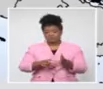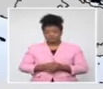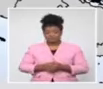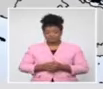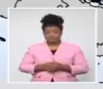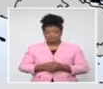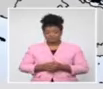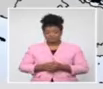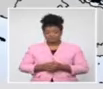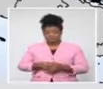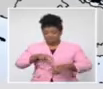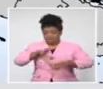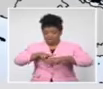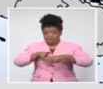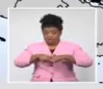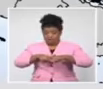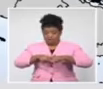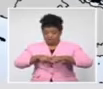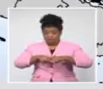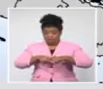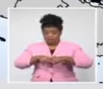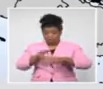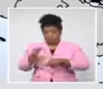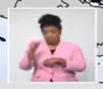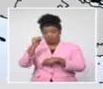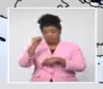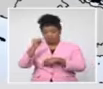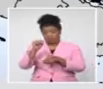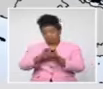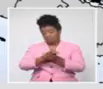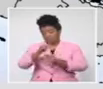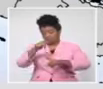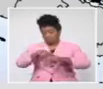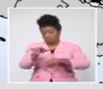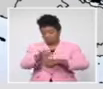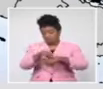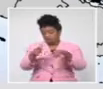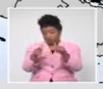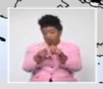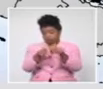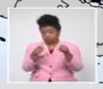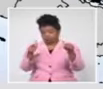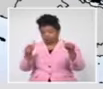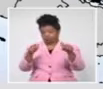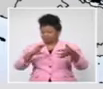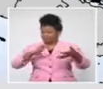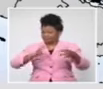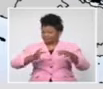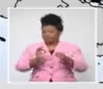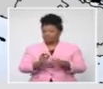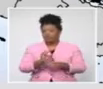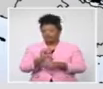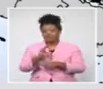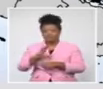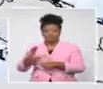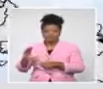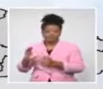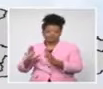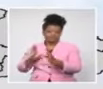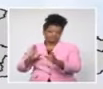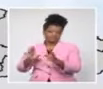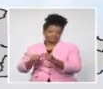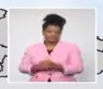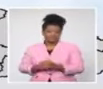La Habana y Matanzas como las provincias de mayor complejidad en el occidente del país. En el